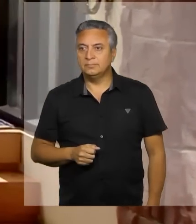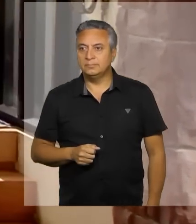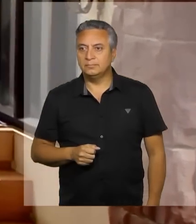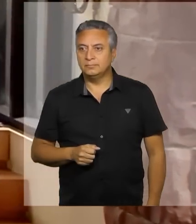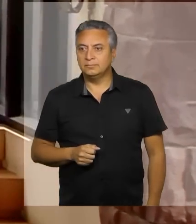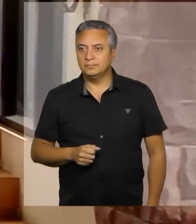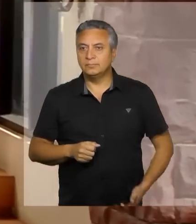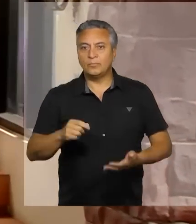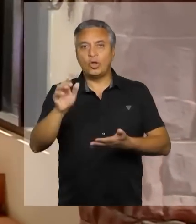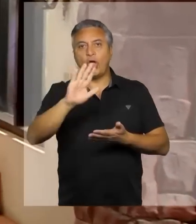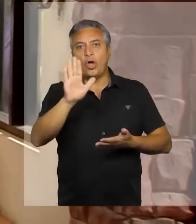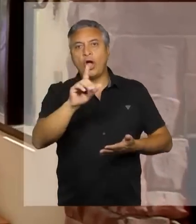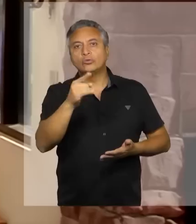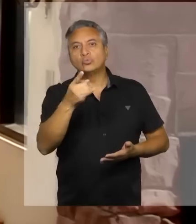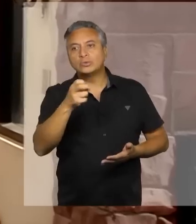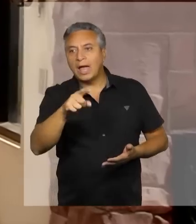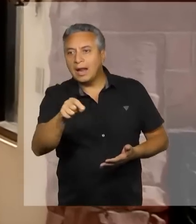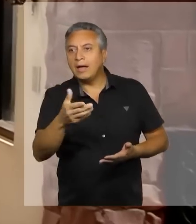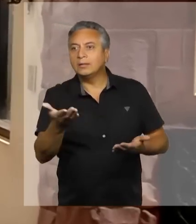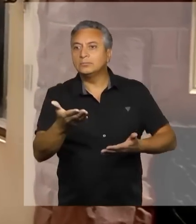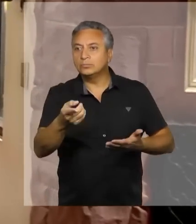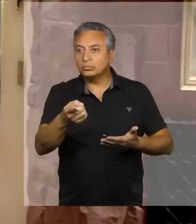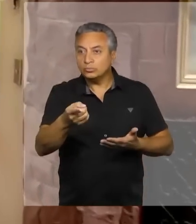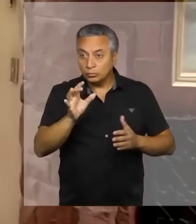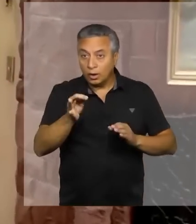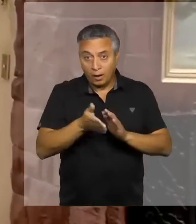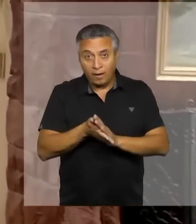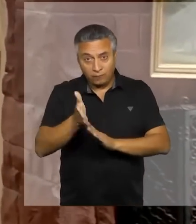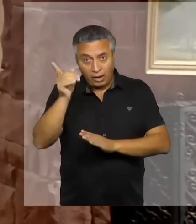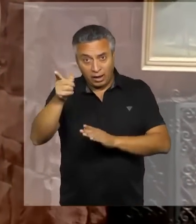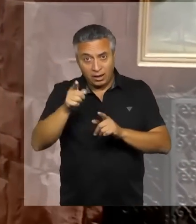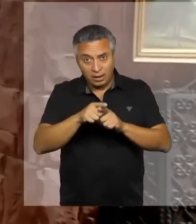Hola, Susana. Hola, Caco. ¿Vas a la galería? Sí.